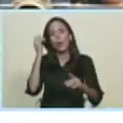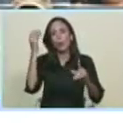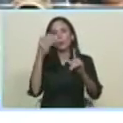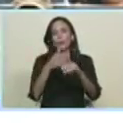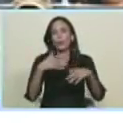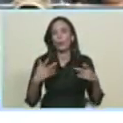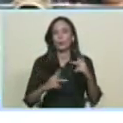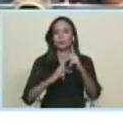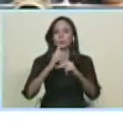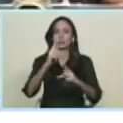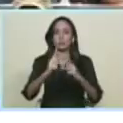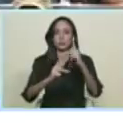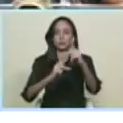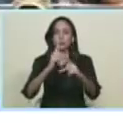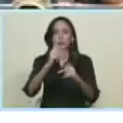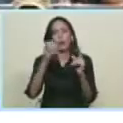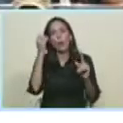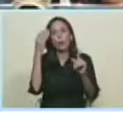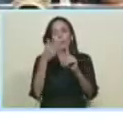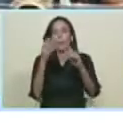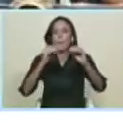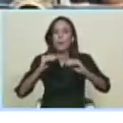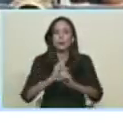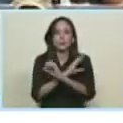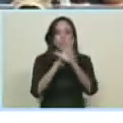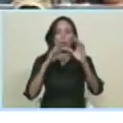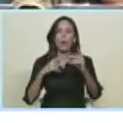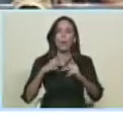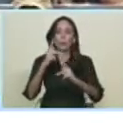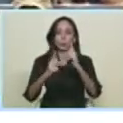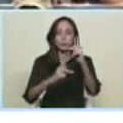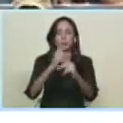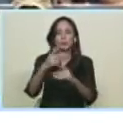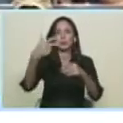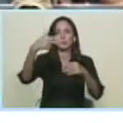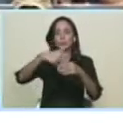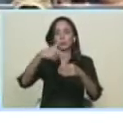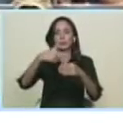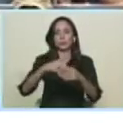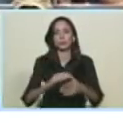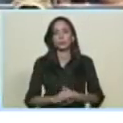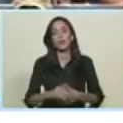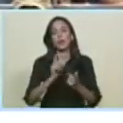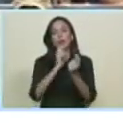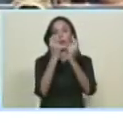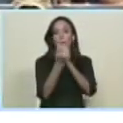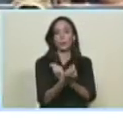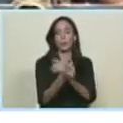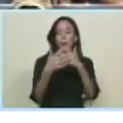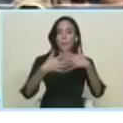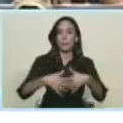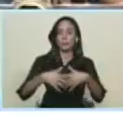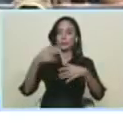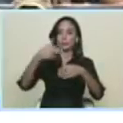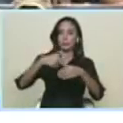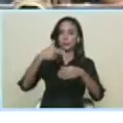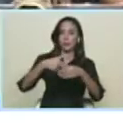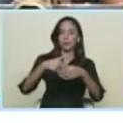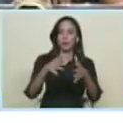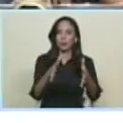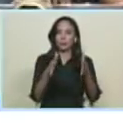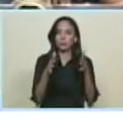producir, producir. Ese es el objetivo, la meta final. Y convertir a PDVSA en un